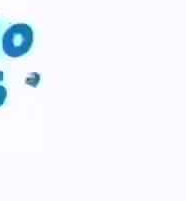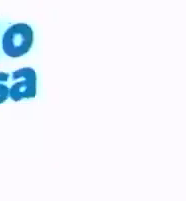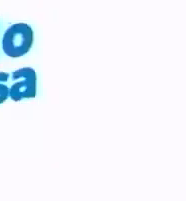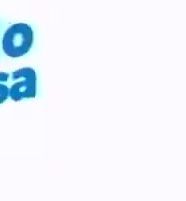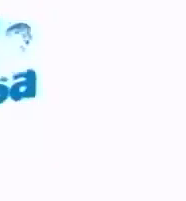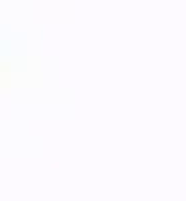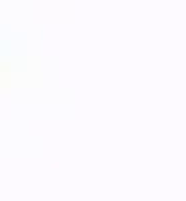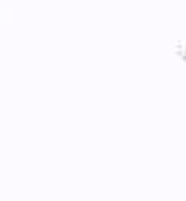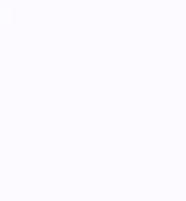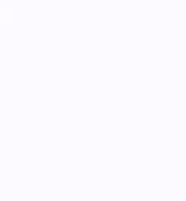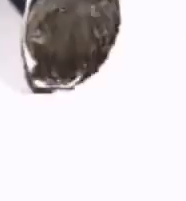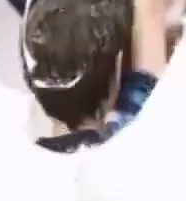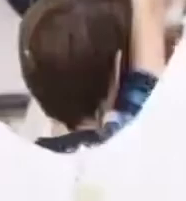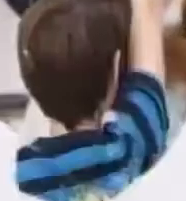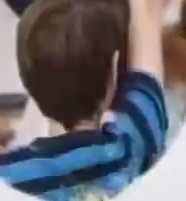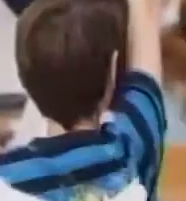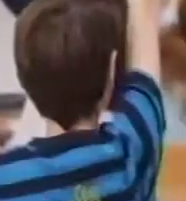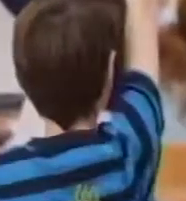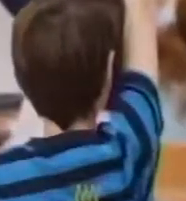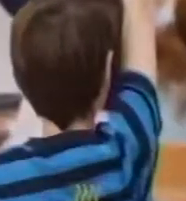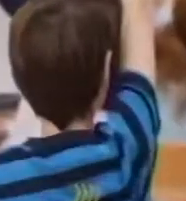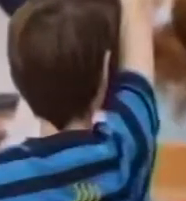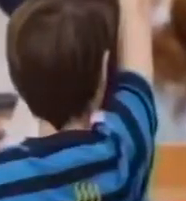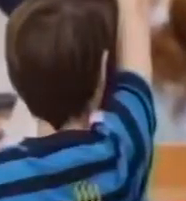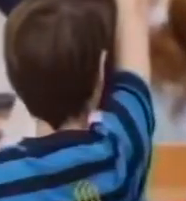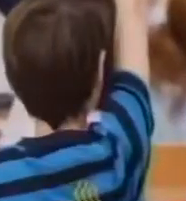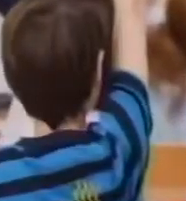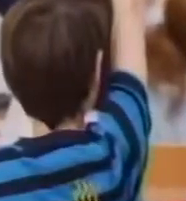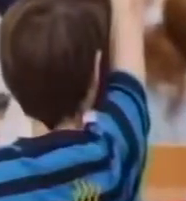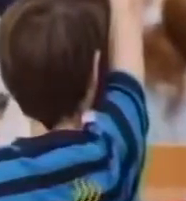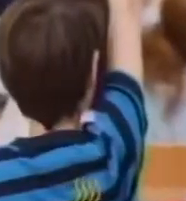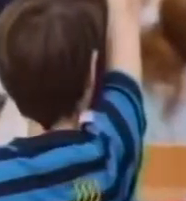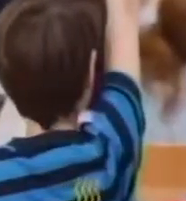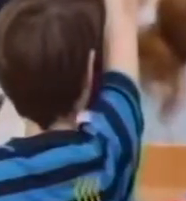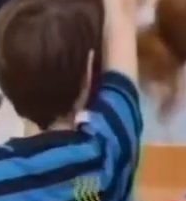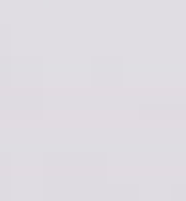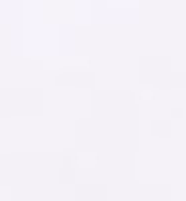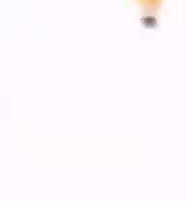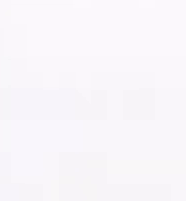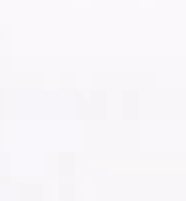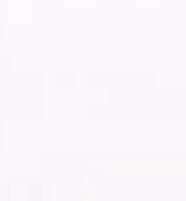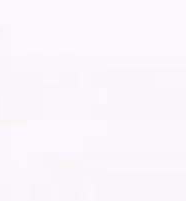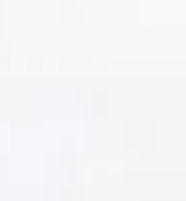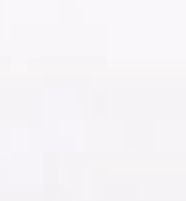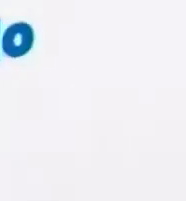A continuación, Comunicación y Lenguaje, Sexto Primaria.